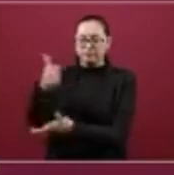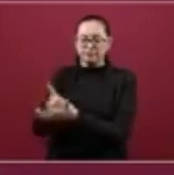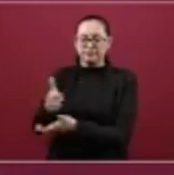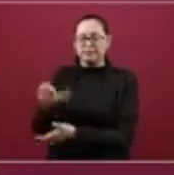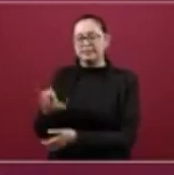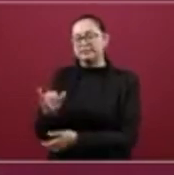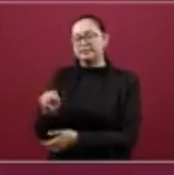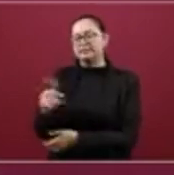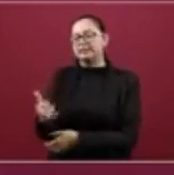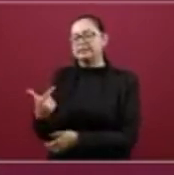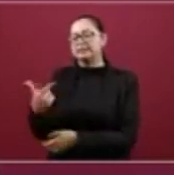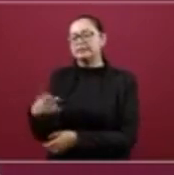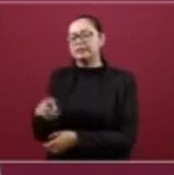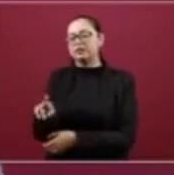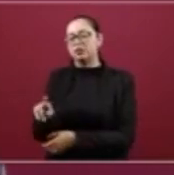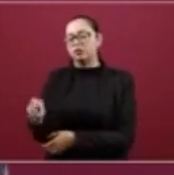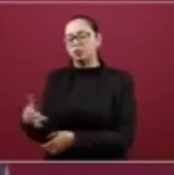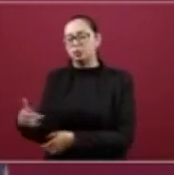y